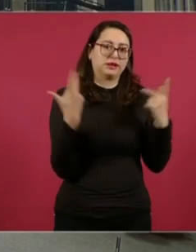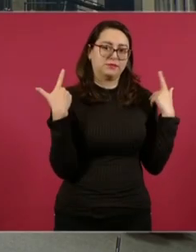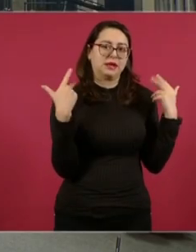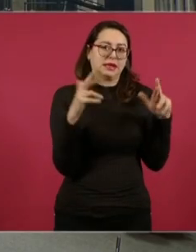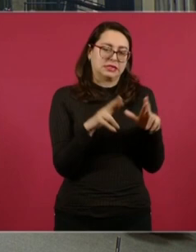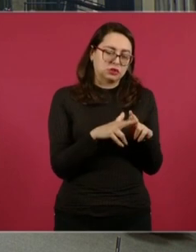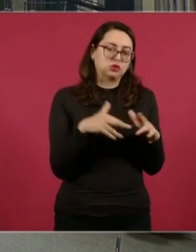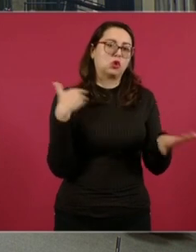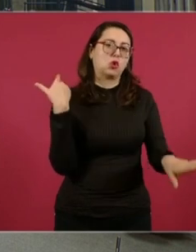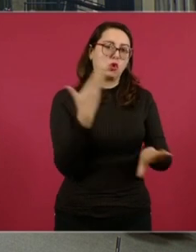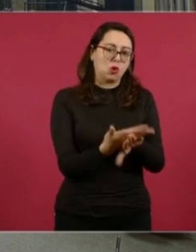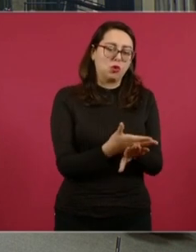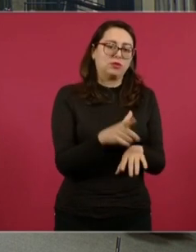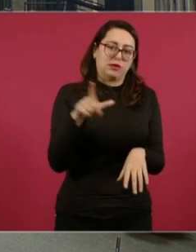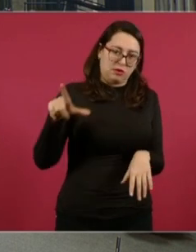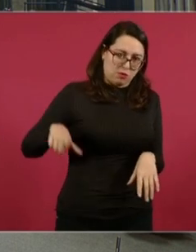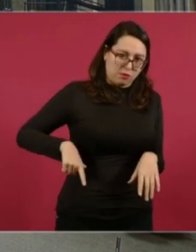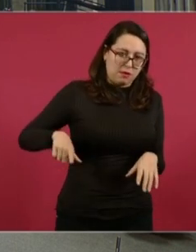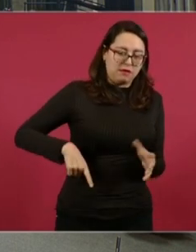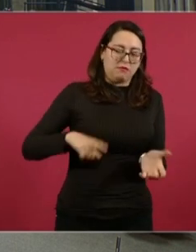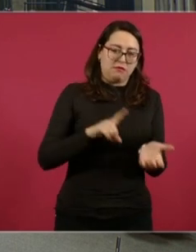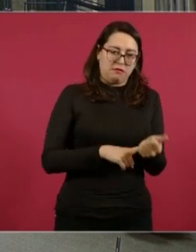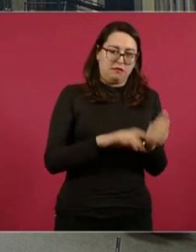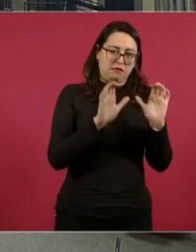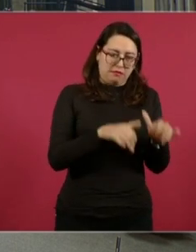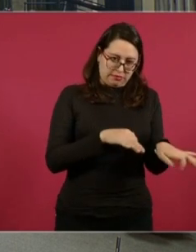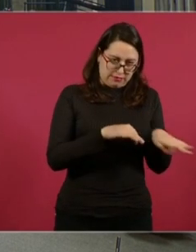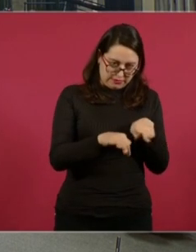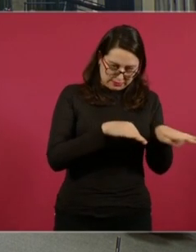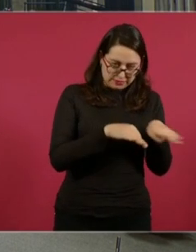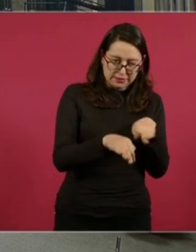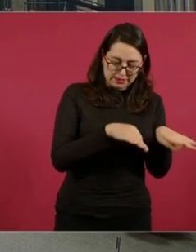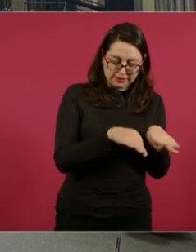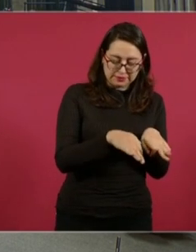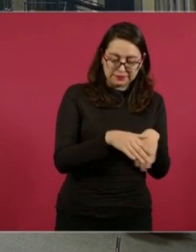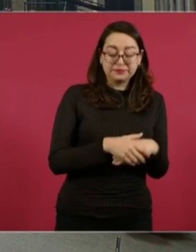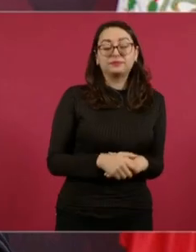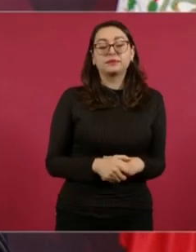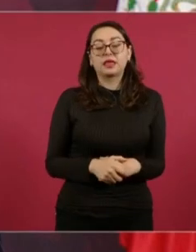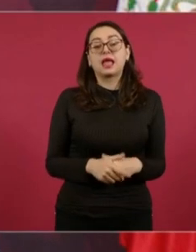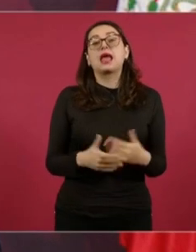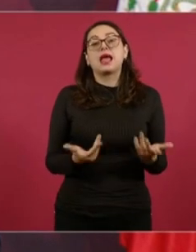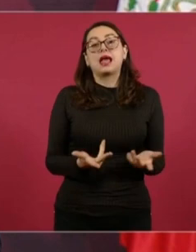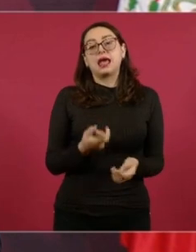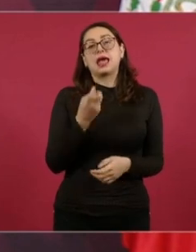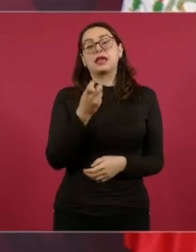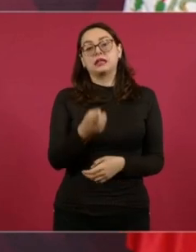trabajadores al servicio del Estado. Entonces, lo que vamos a proponer